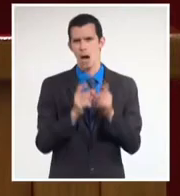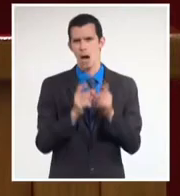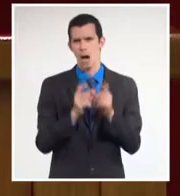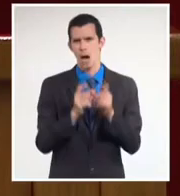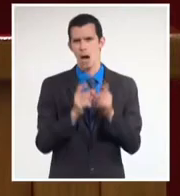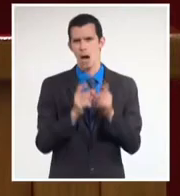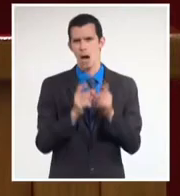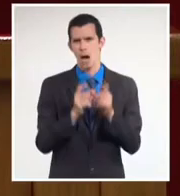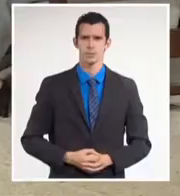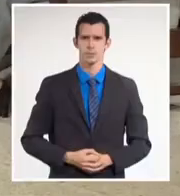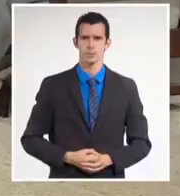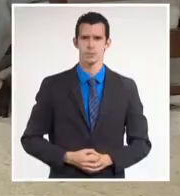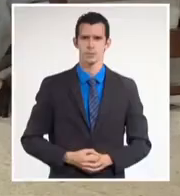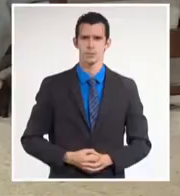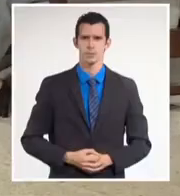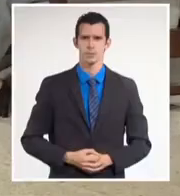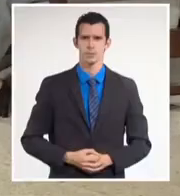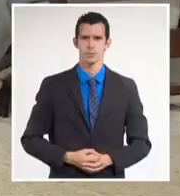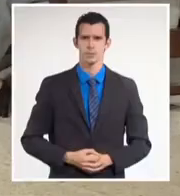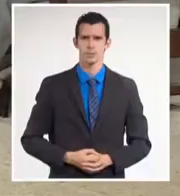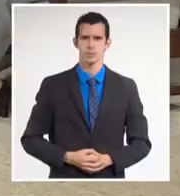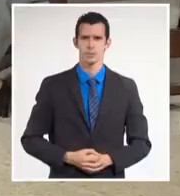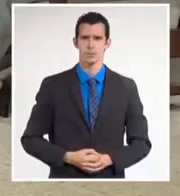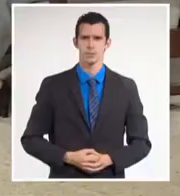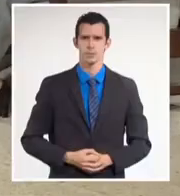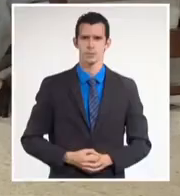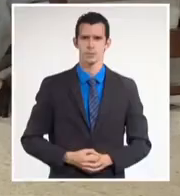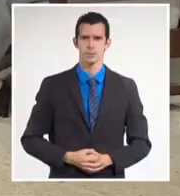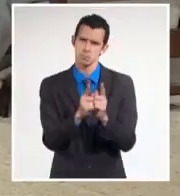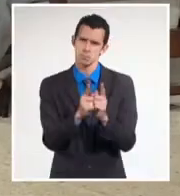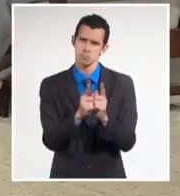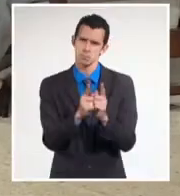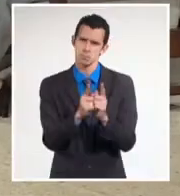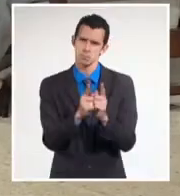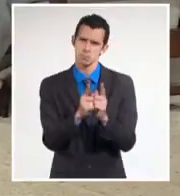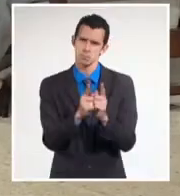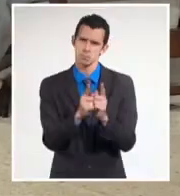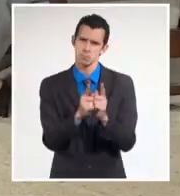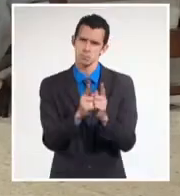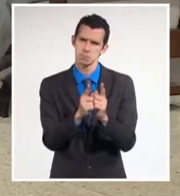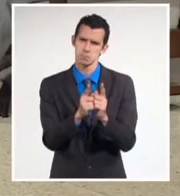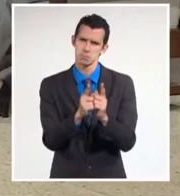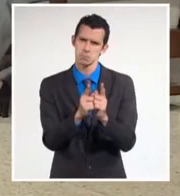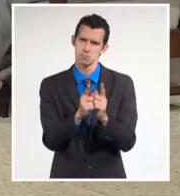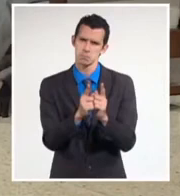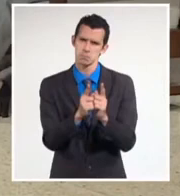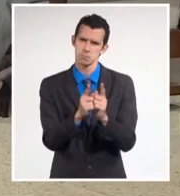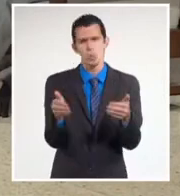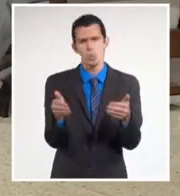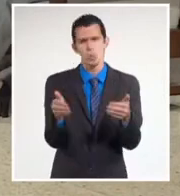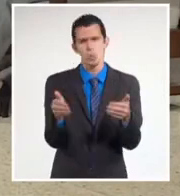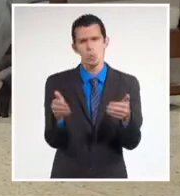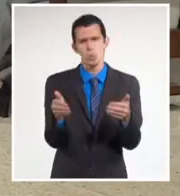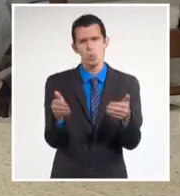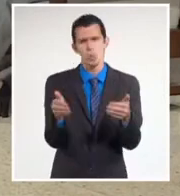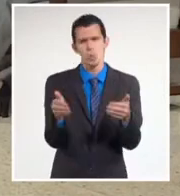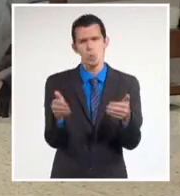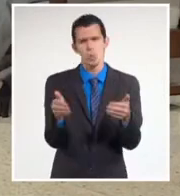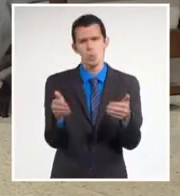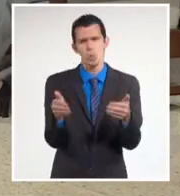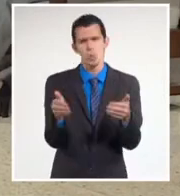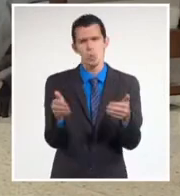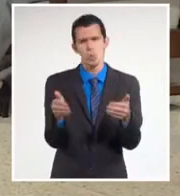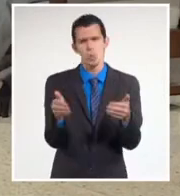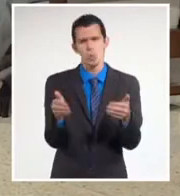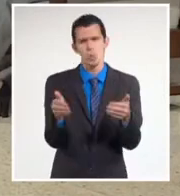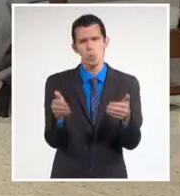Las palabras, digamos, esto es solo un fragmento. Todas las palabras pronunciadas como conclusión de este tercer pleno del Comité Central del Partido por el